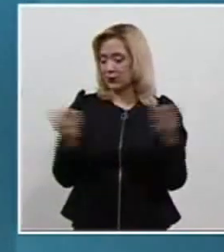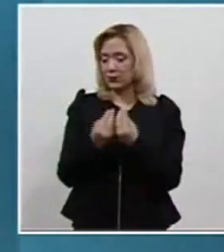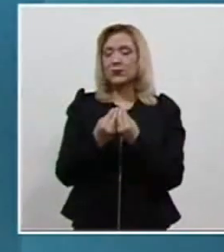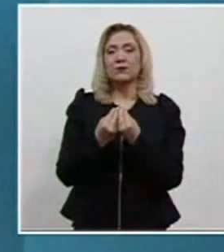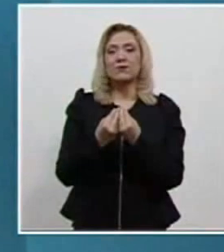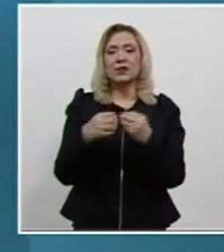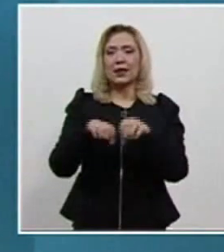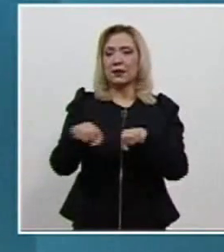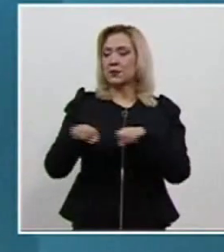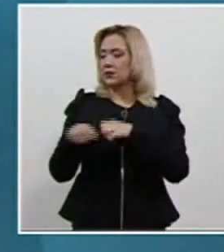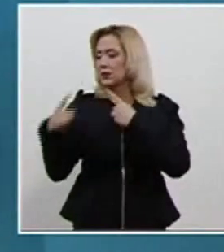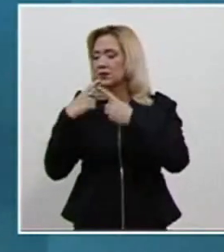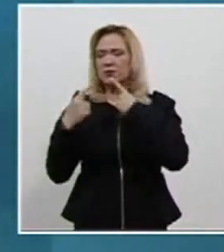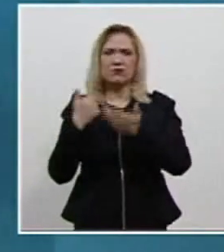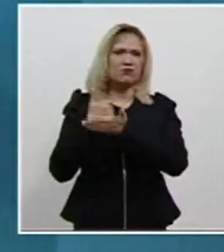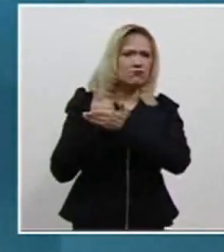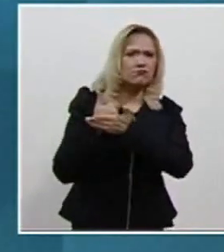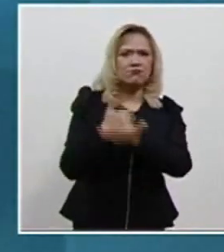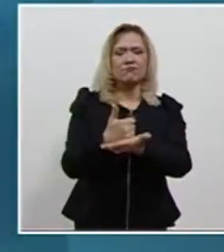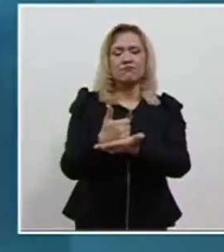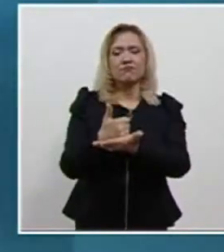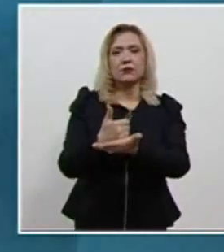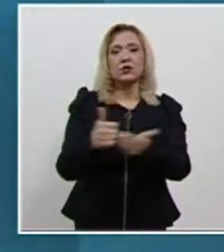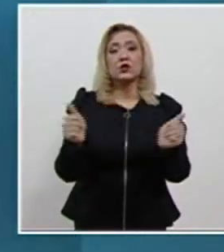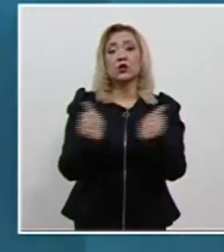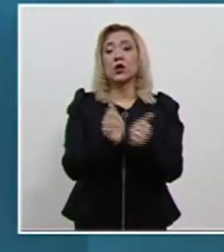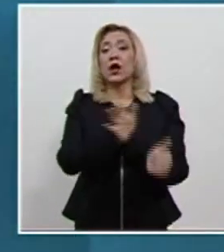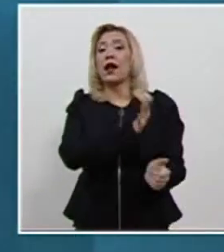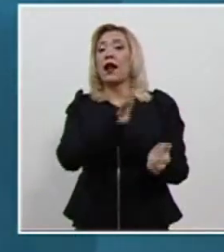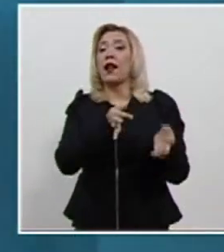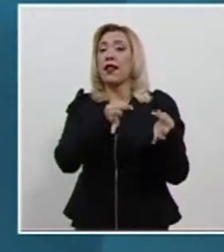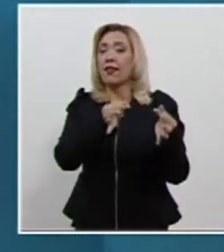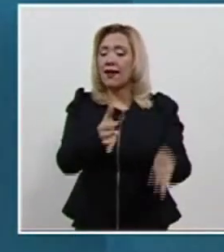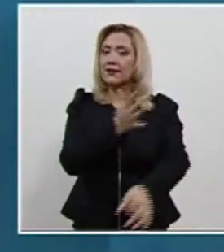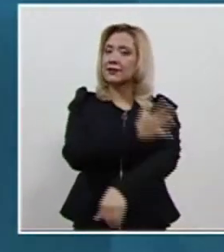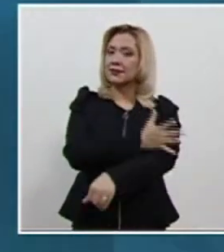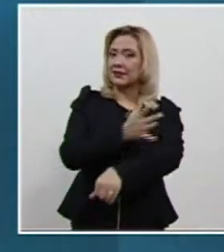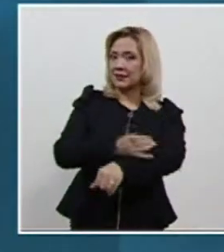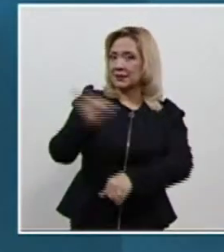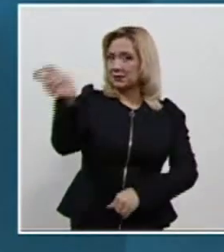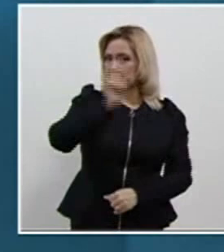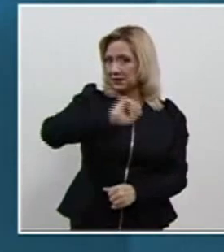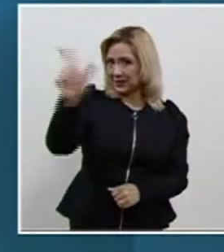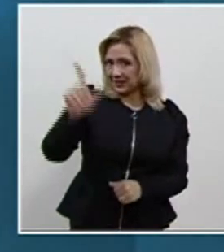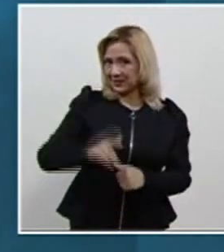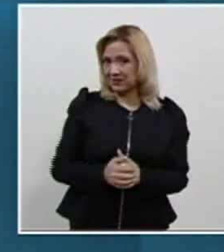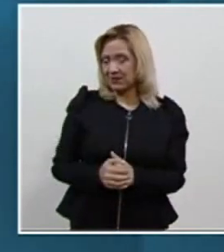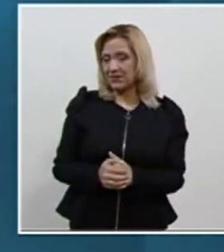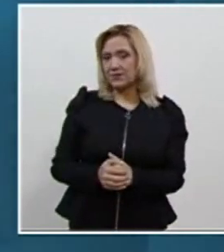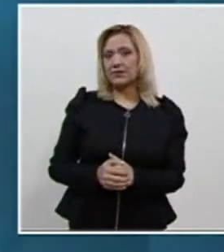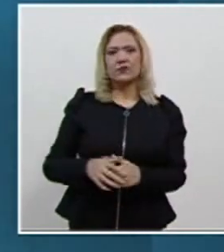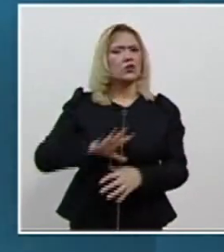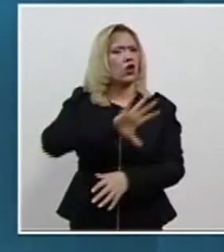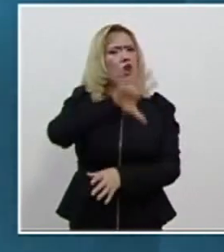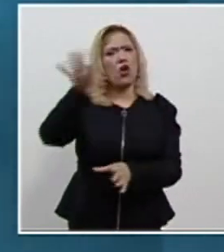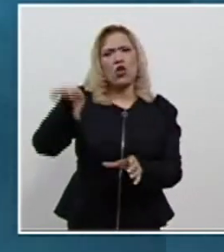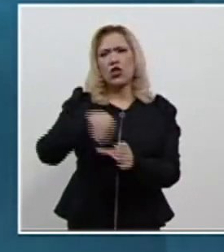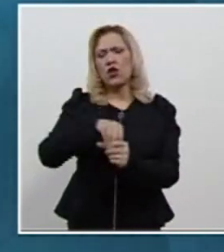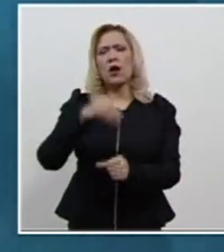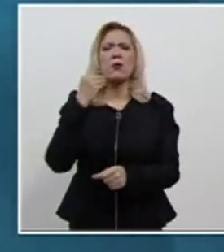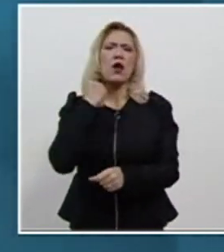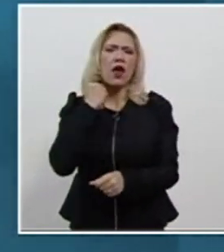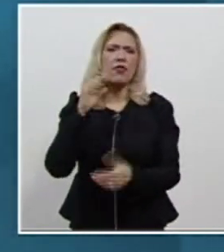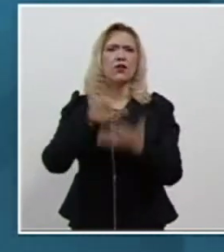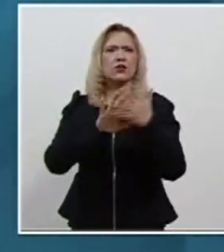quienes más lo necesitan, bajo estándares de calidad y honestidad profesional. Todos sus servicios de defensa penal y